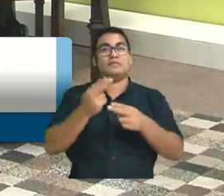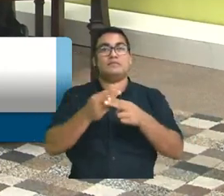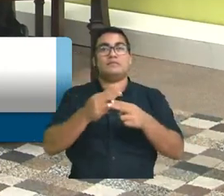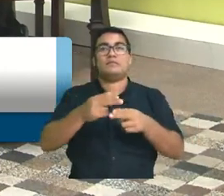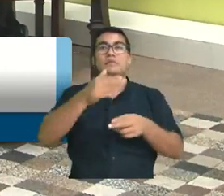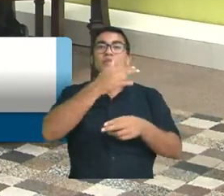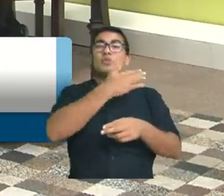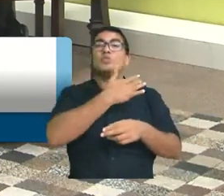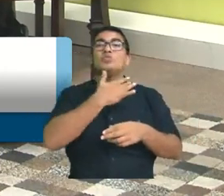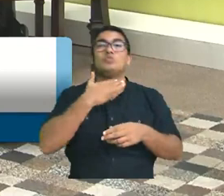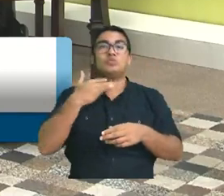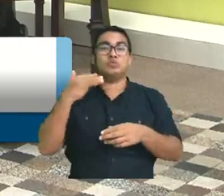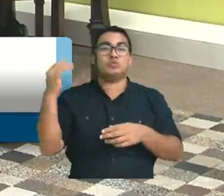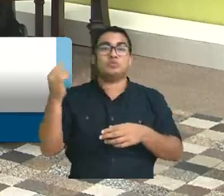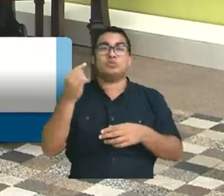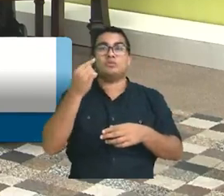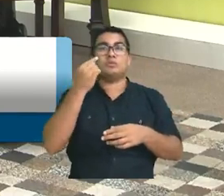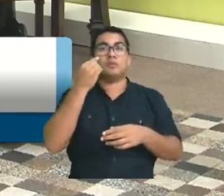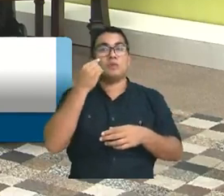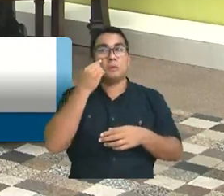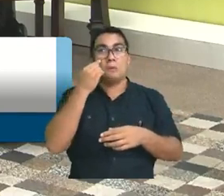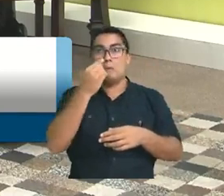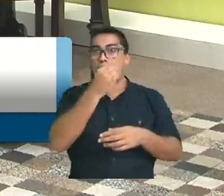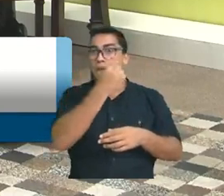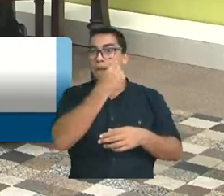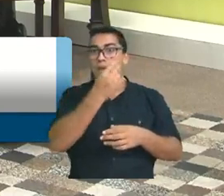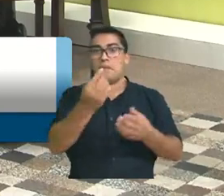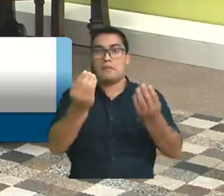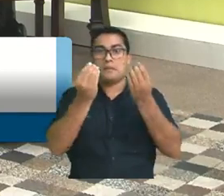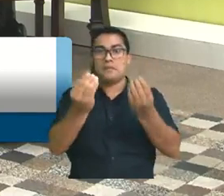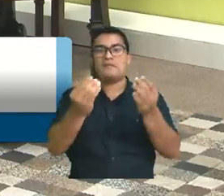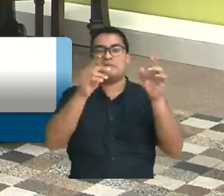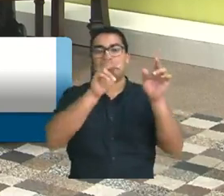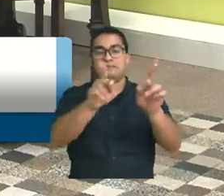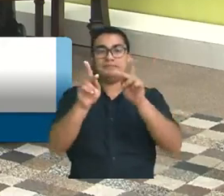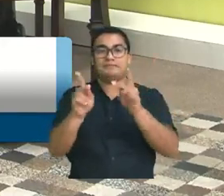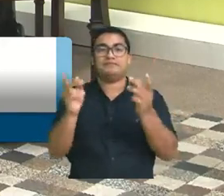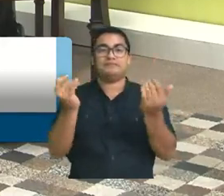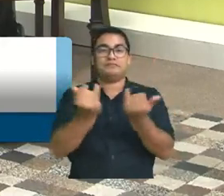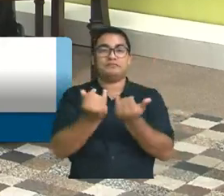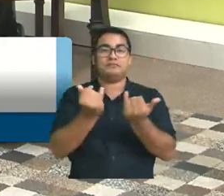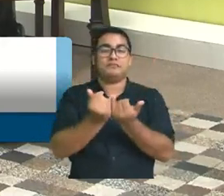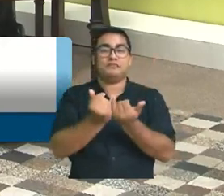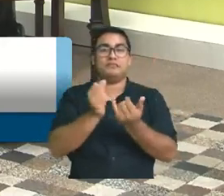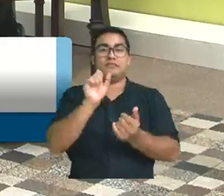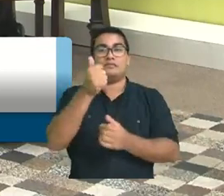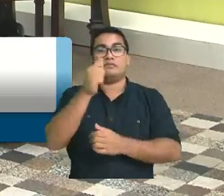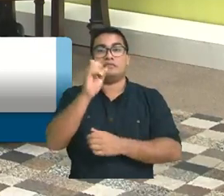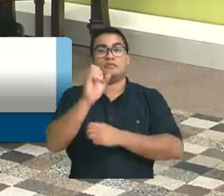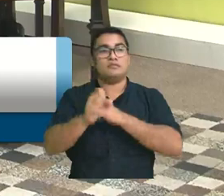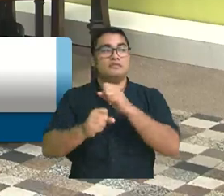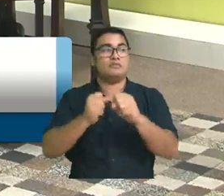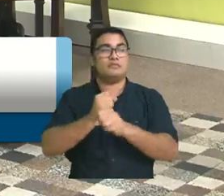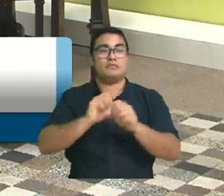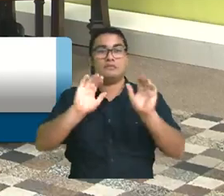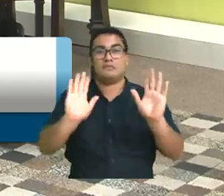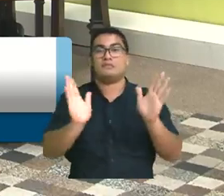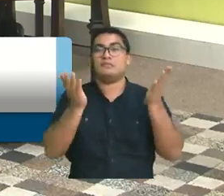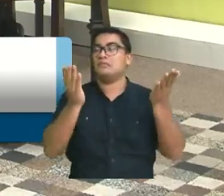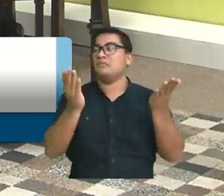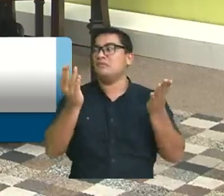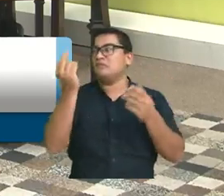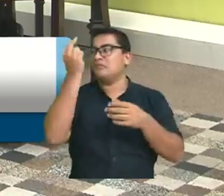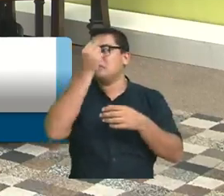suciedad en el ojo. Sí, incluso muchos pacientes, como menciono, mayores de 60 años que llegan a la consulta,